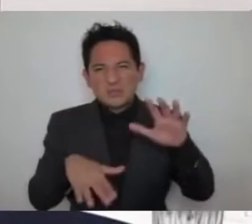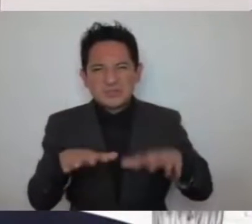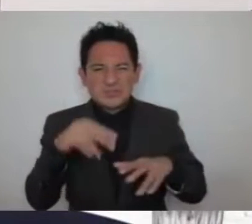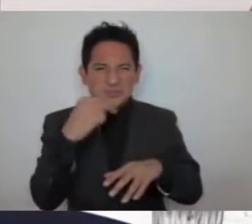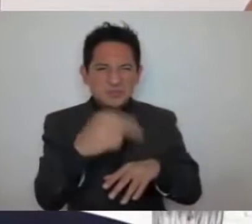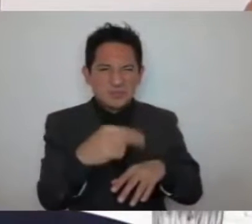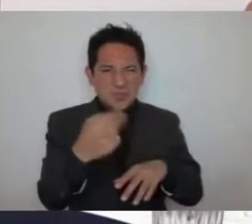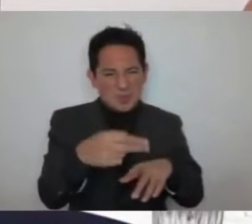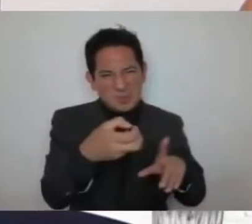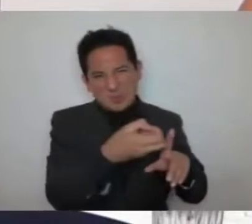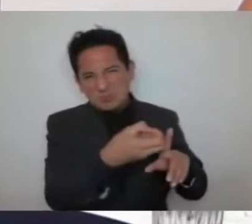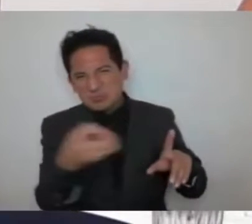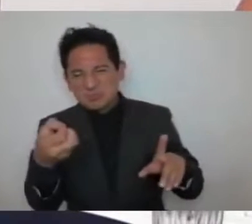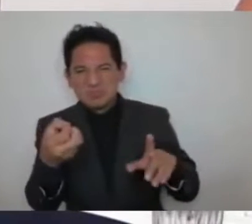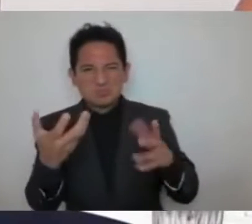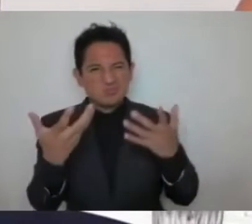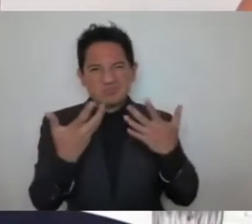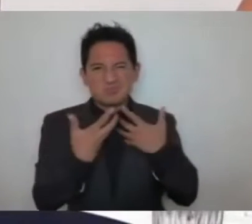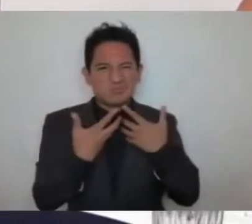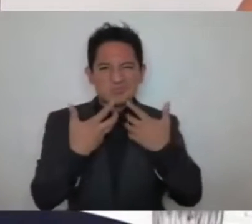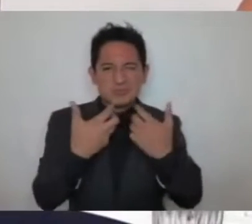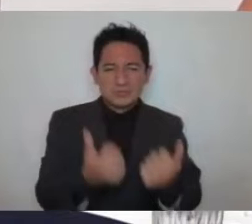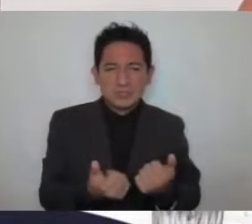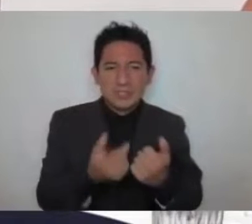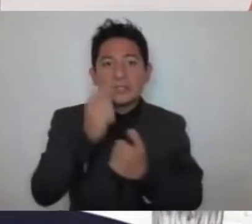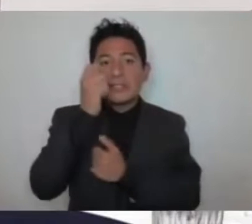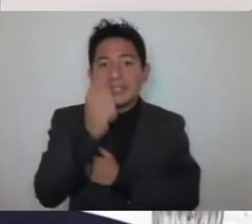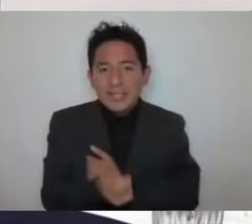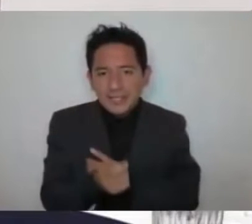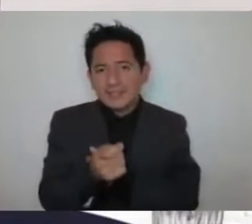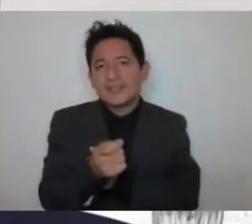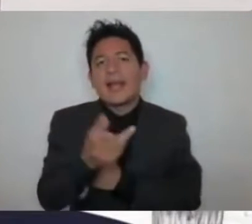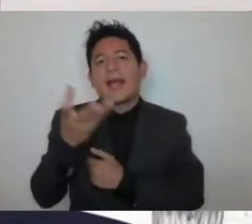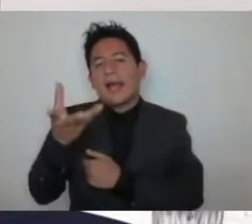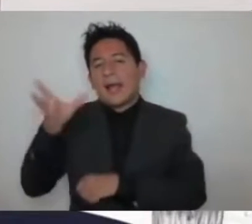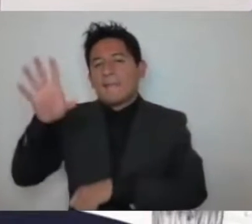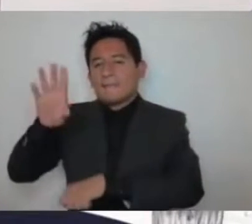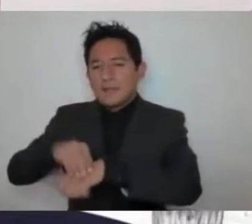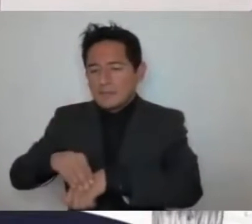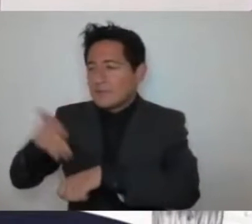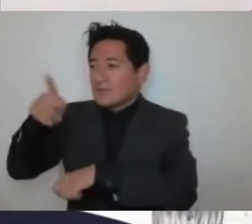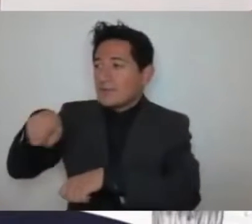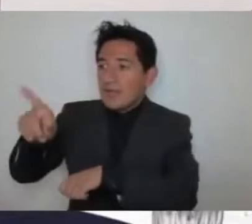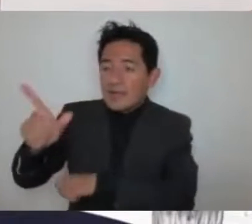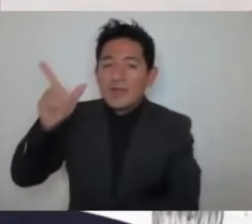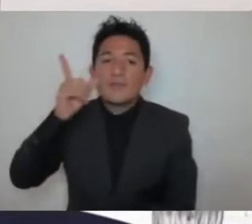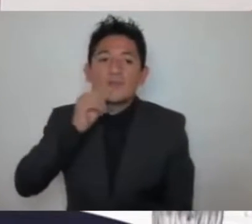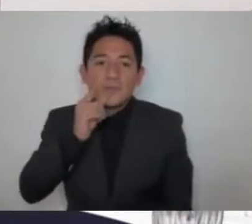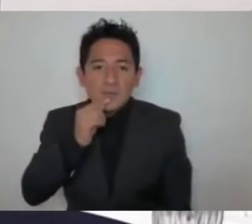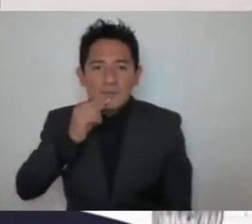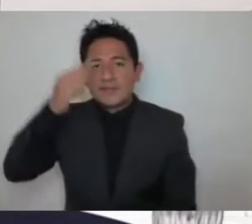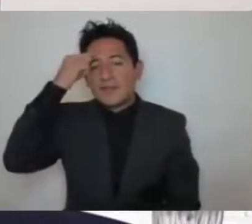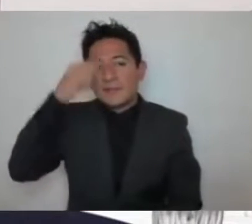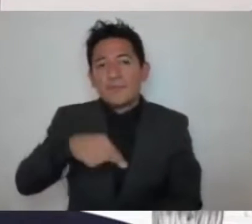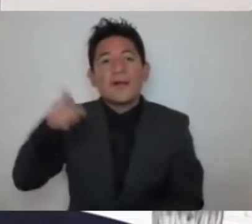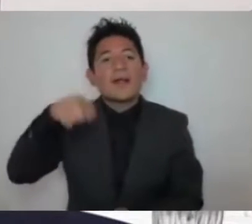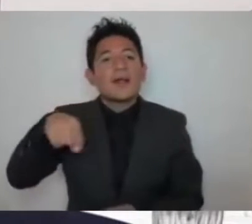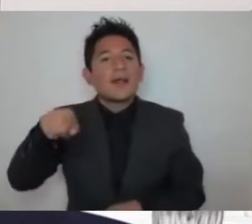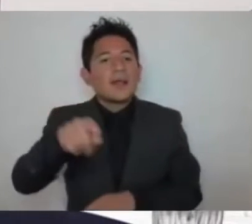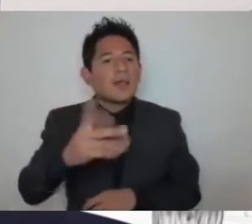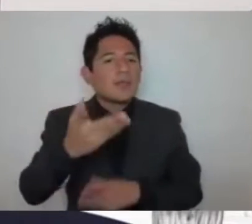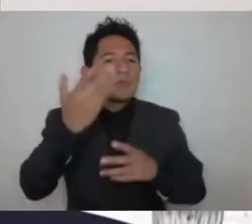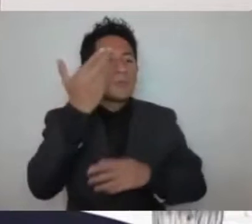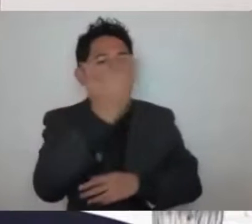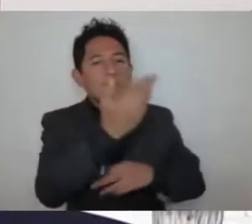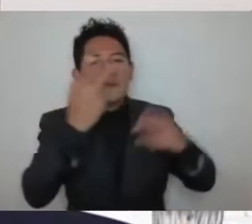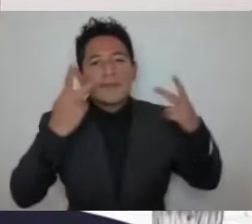fácil son las facultades que tiene la autoridad policial para hacer inspecciones o para